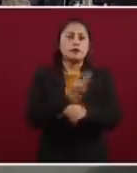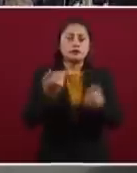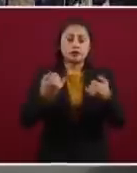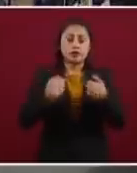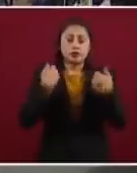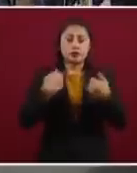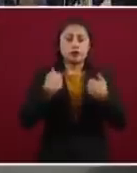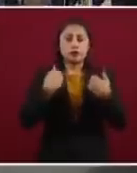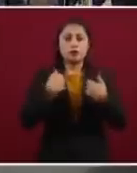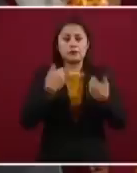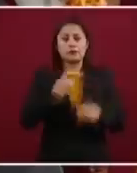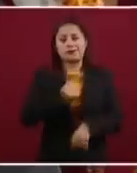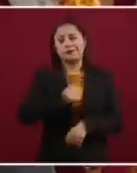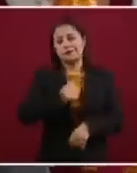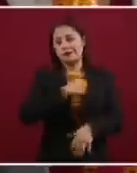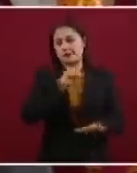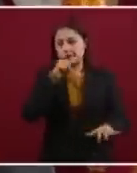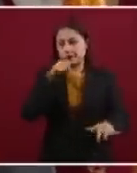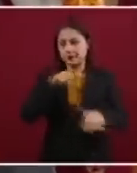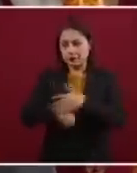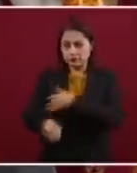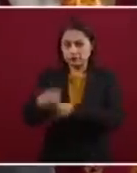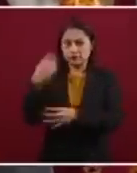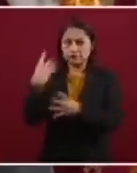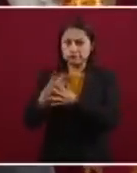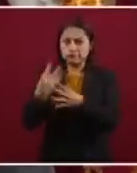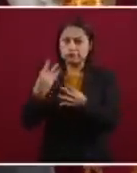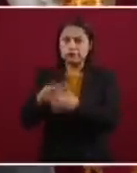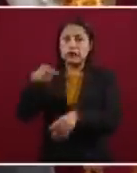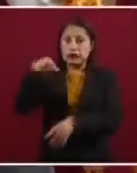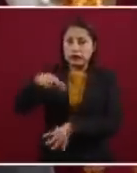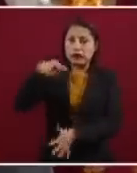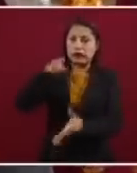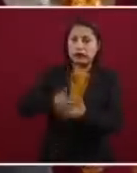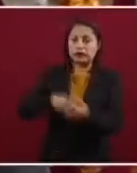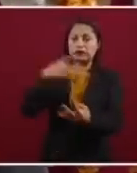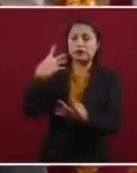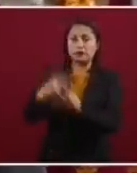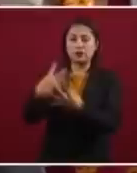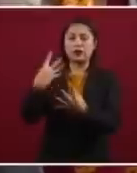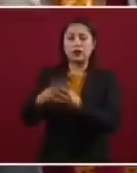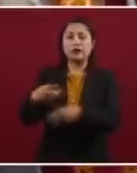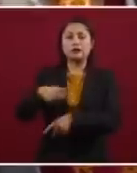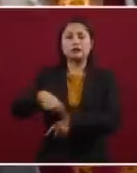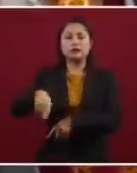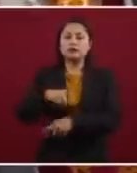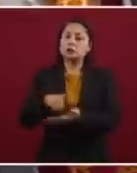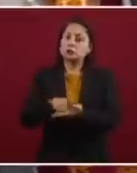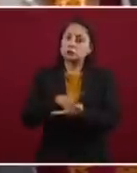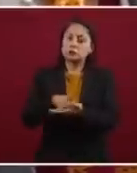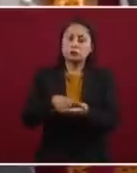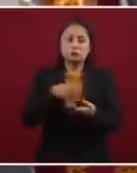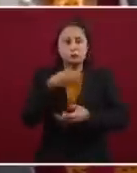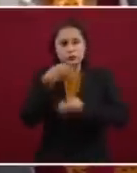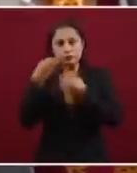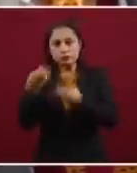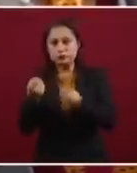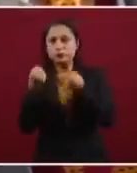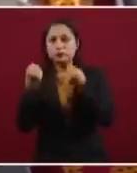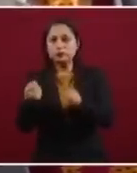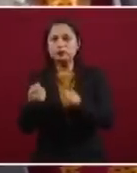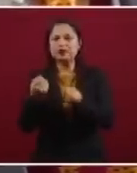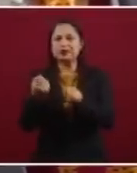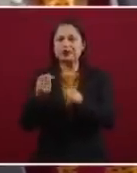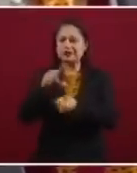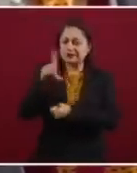cárceles hay es un pues un campo fértil para la droga de acción como reintegrarlos a la sociedad para evitar que reincidan